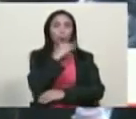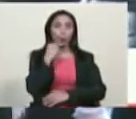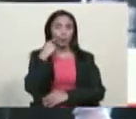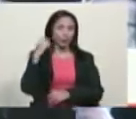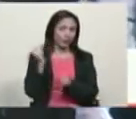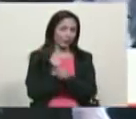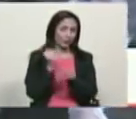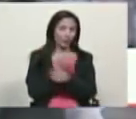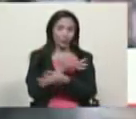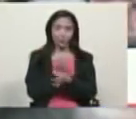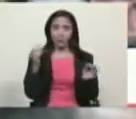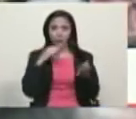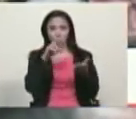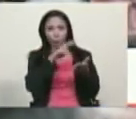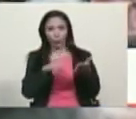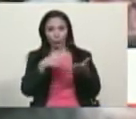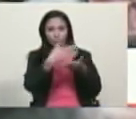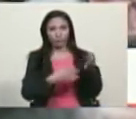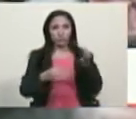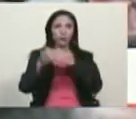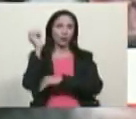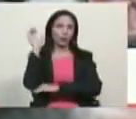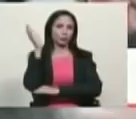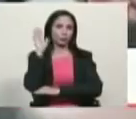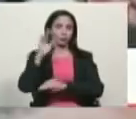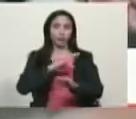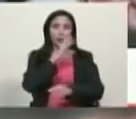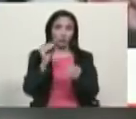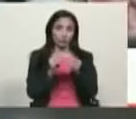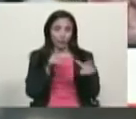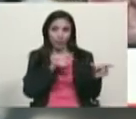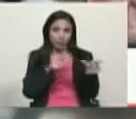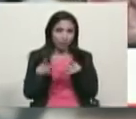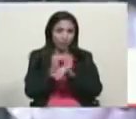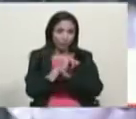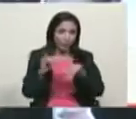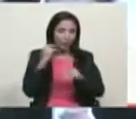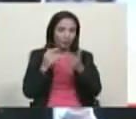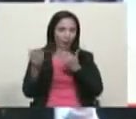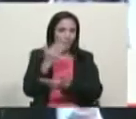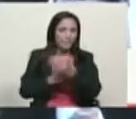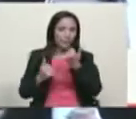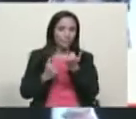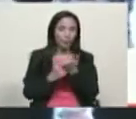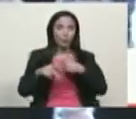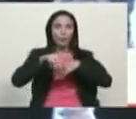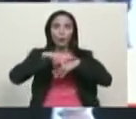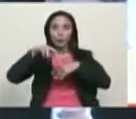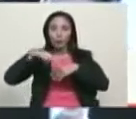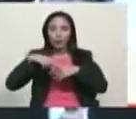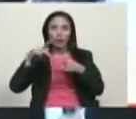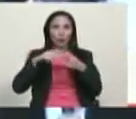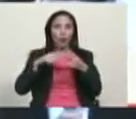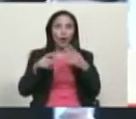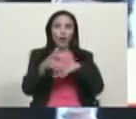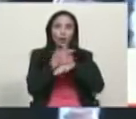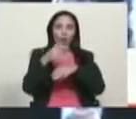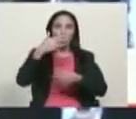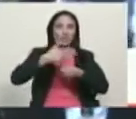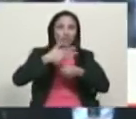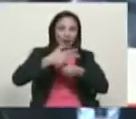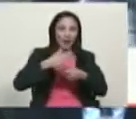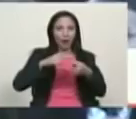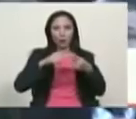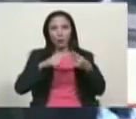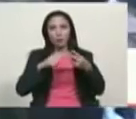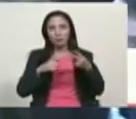extraordinario y leyó una declaración final donde estaba la solidaridad también con Puerto Rico, también con el gobierno nicaragüense, con el